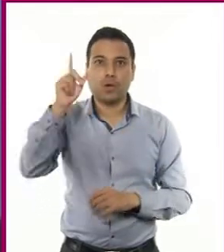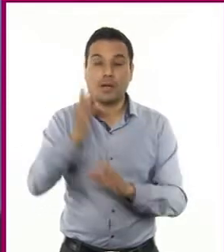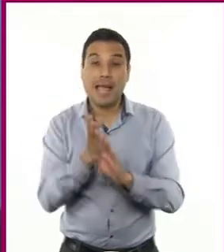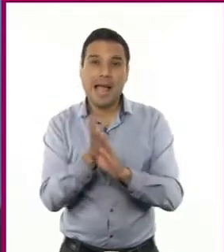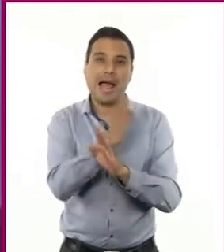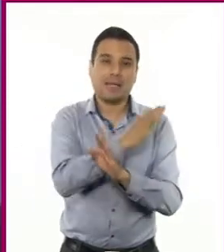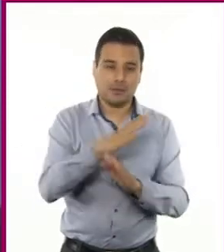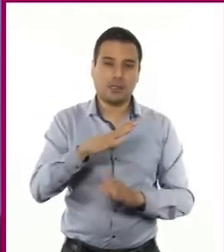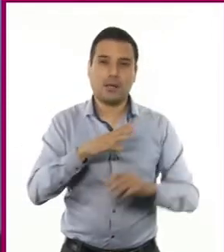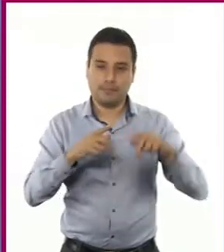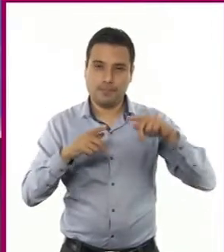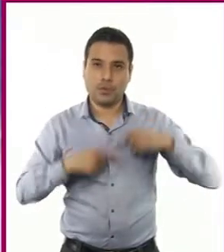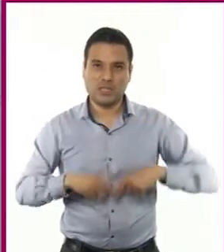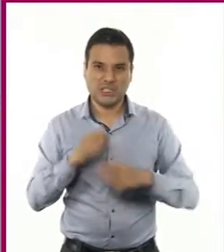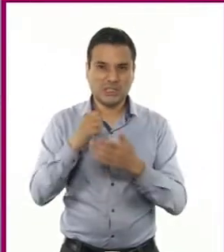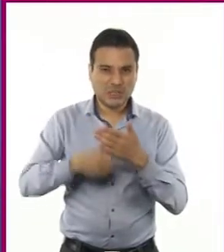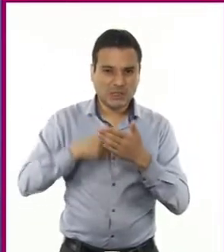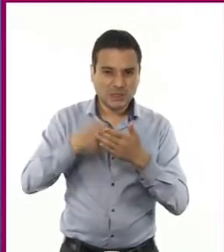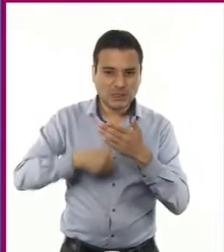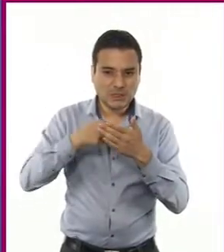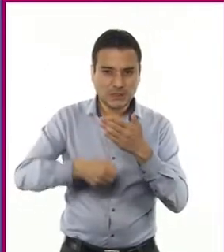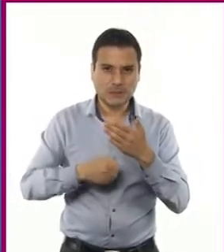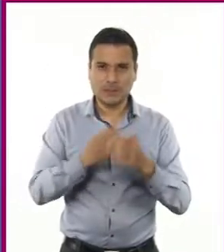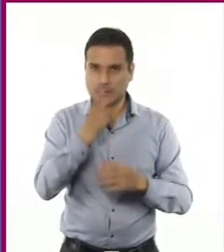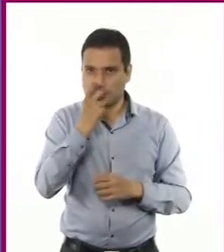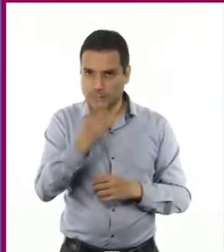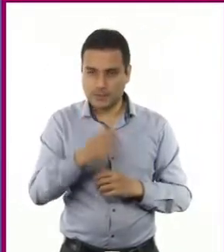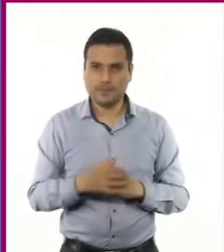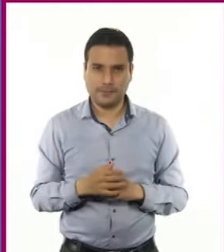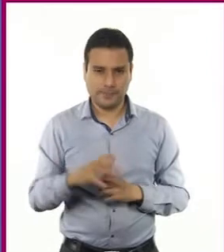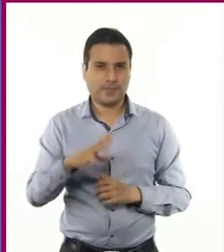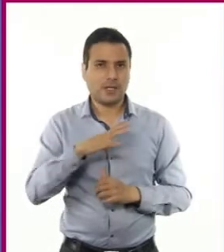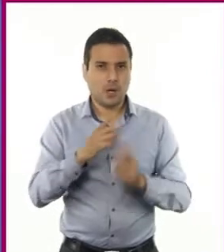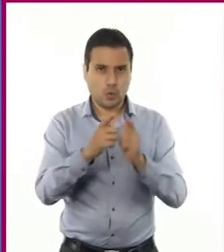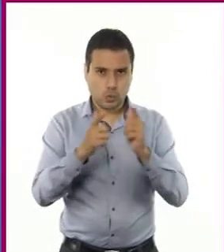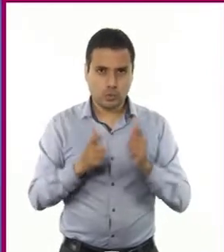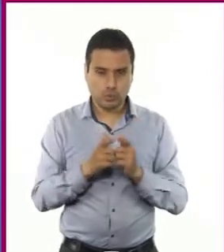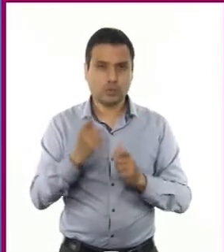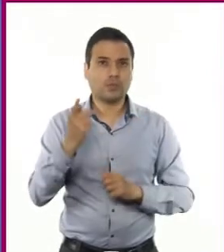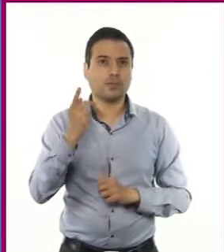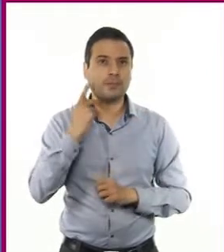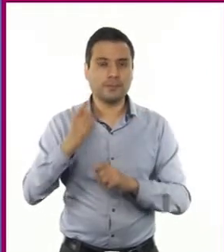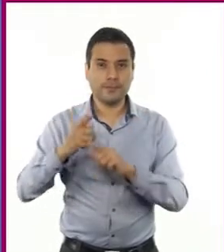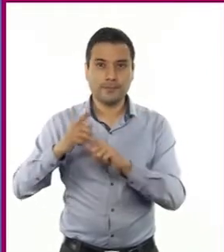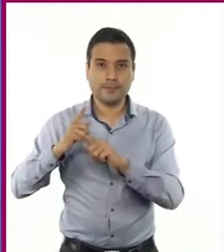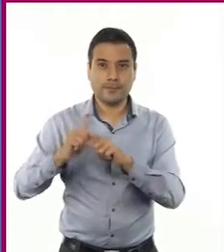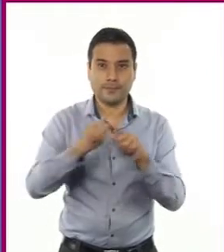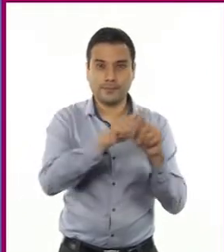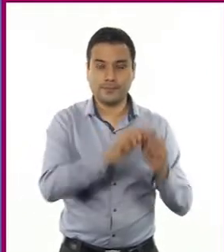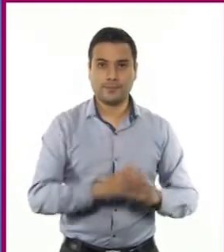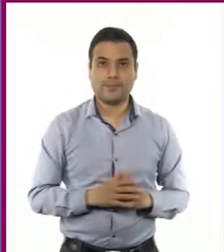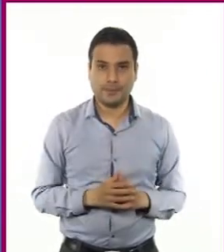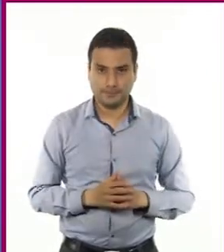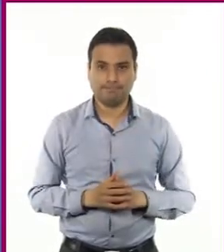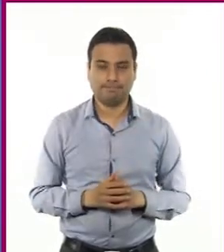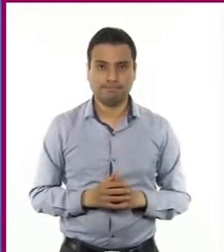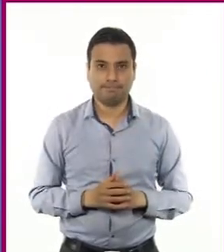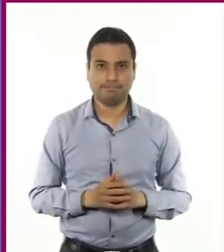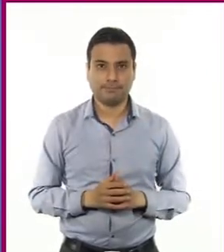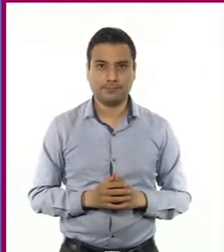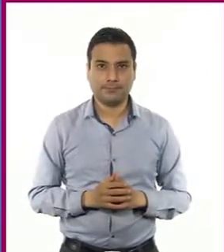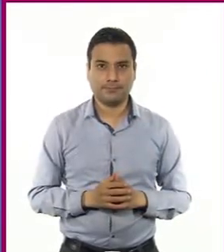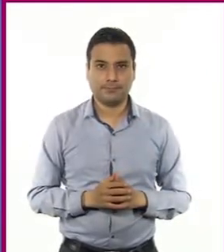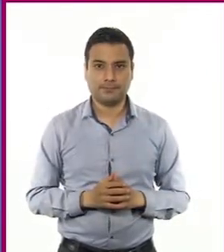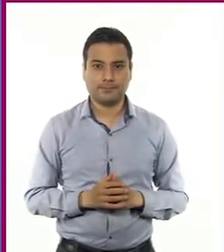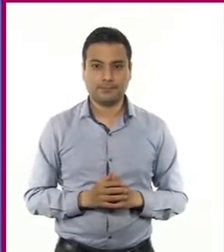en favor del reconocimiento de la diversidad de las fuerzas políticas, la auténtica competencia electoral y la separación entre los